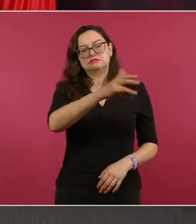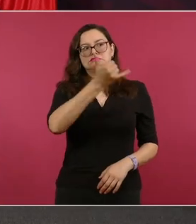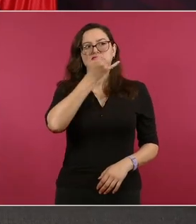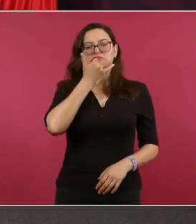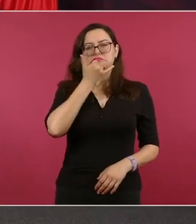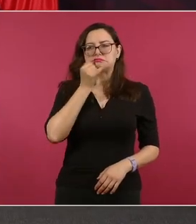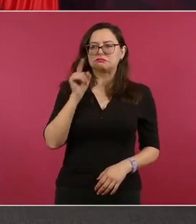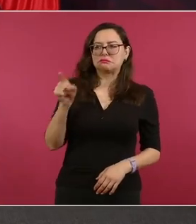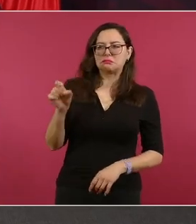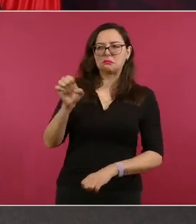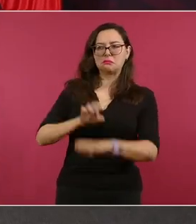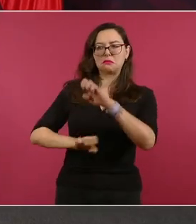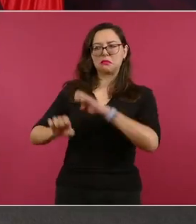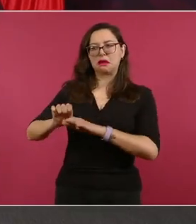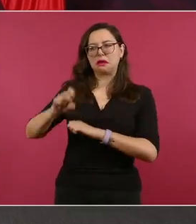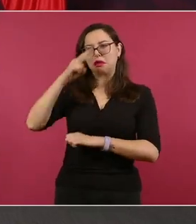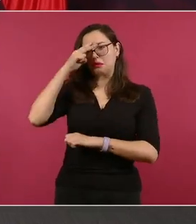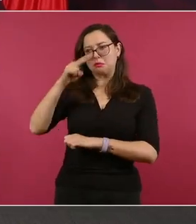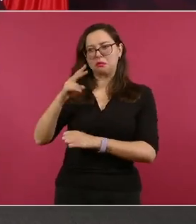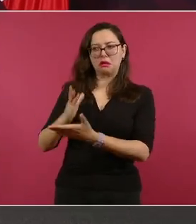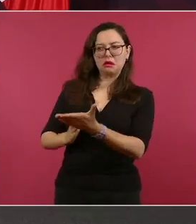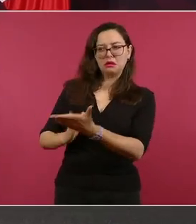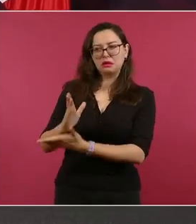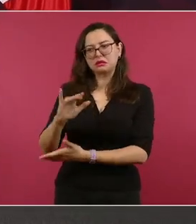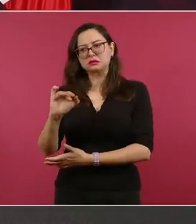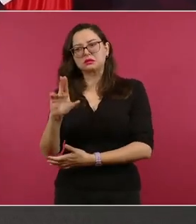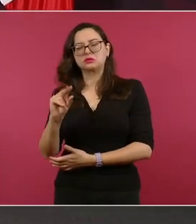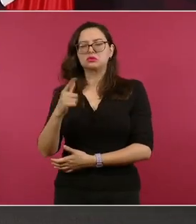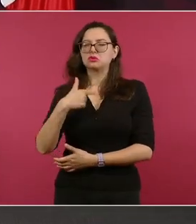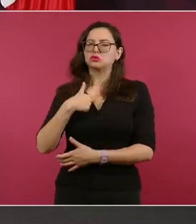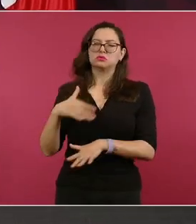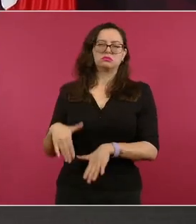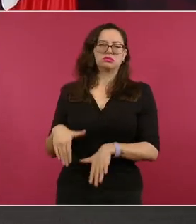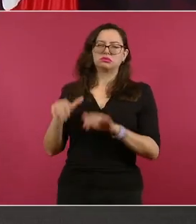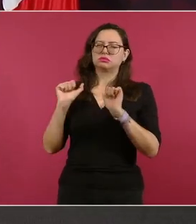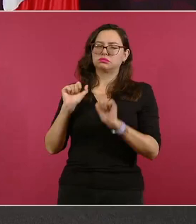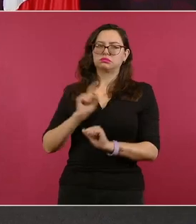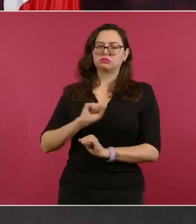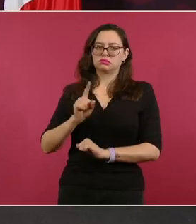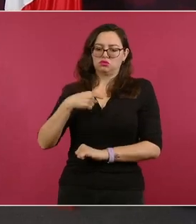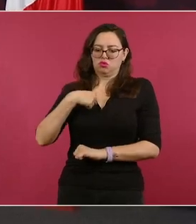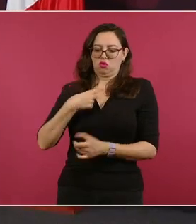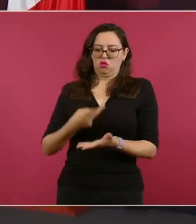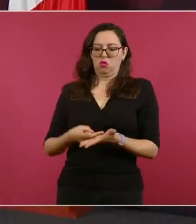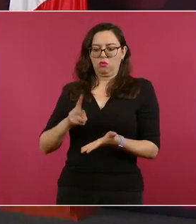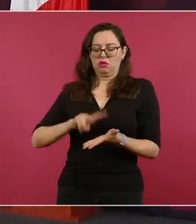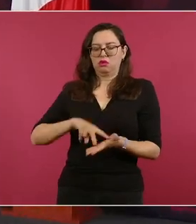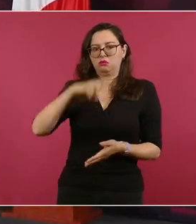en este asunto si se decidía